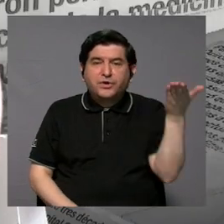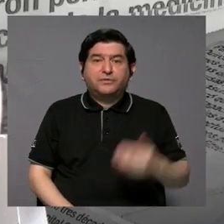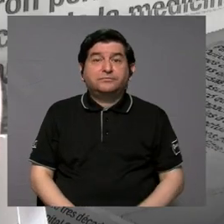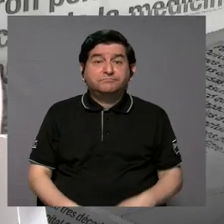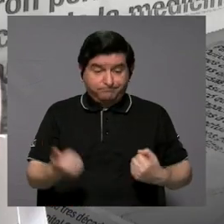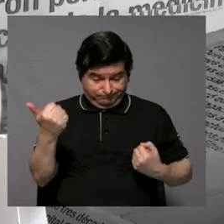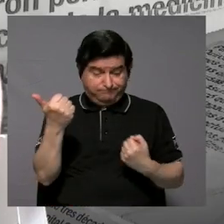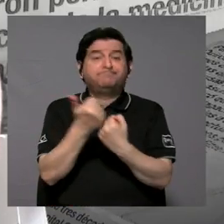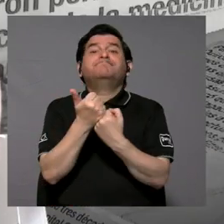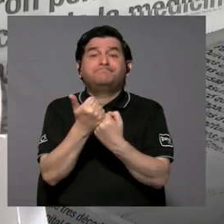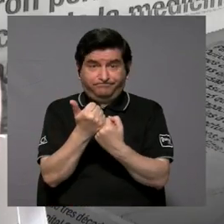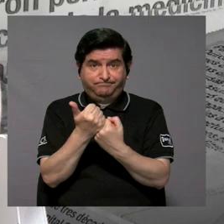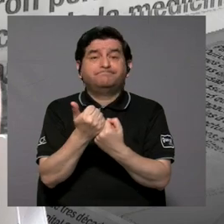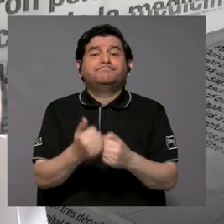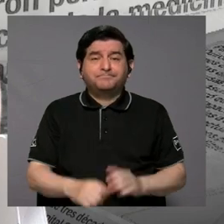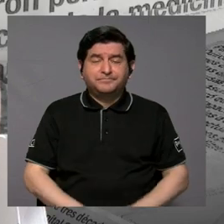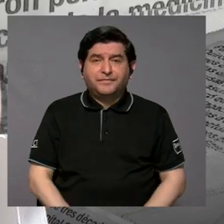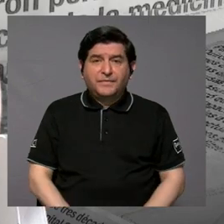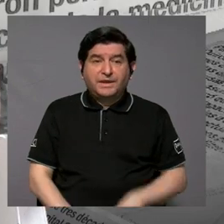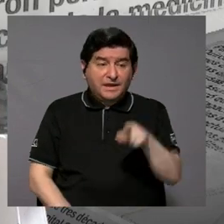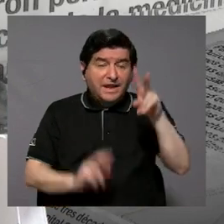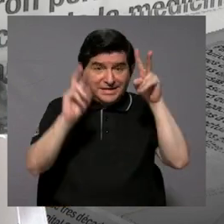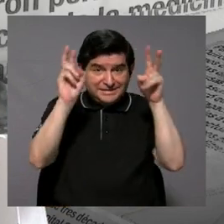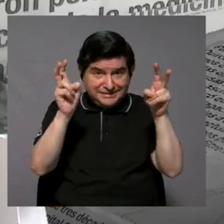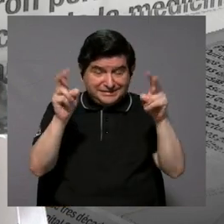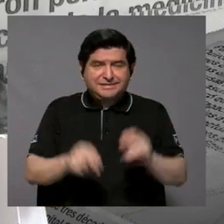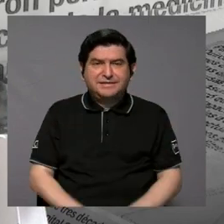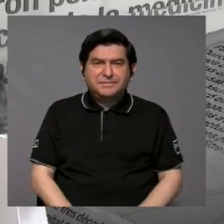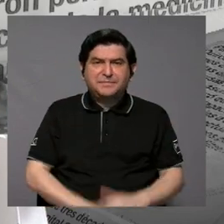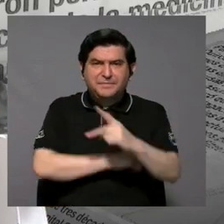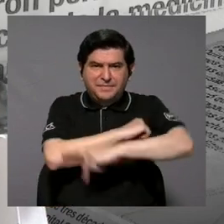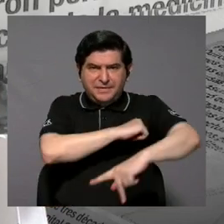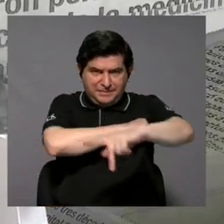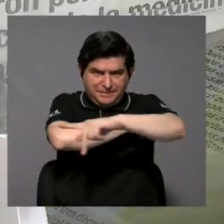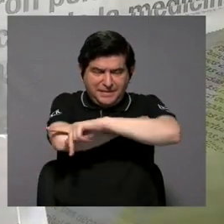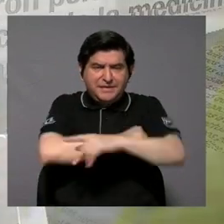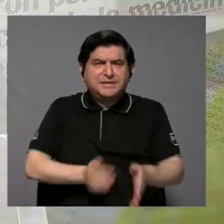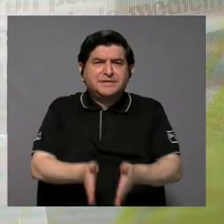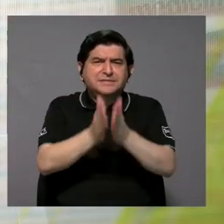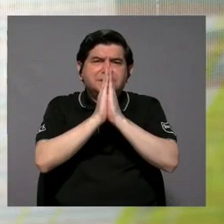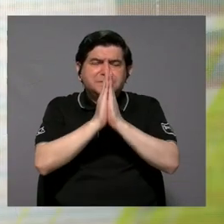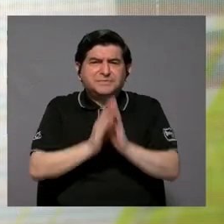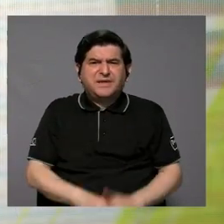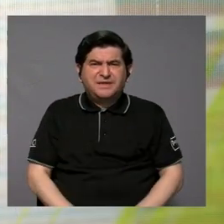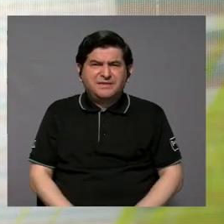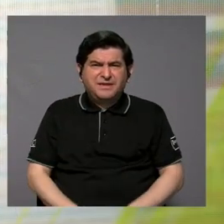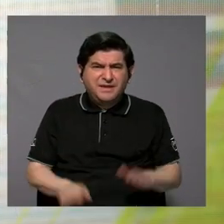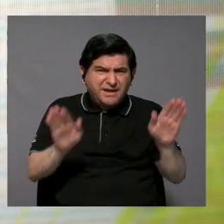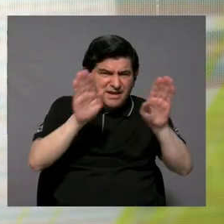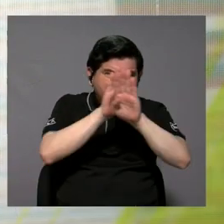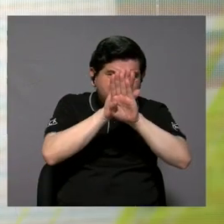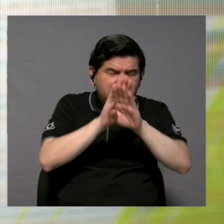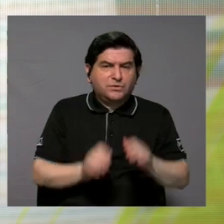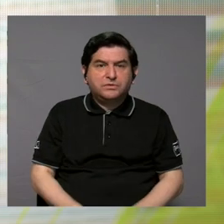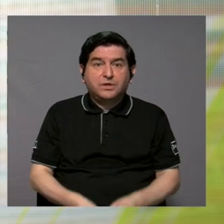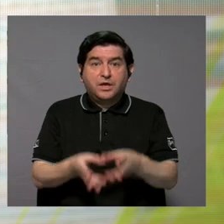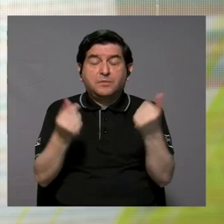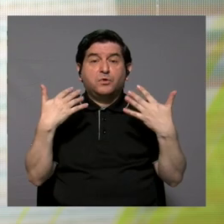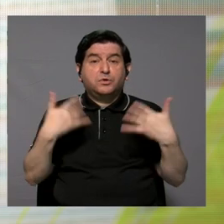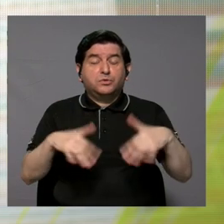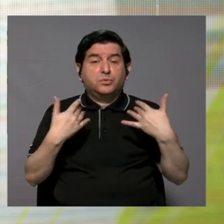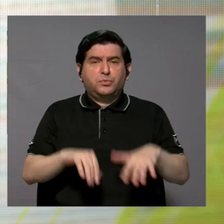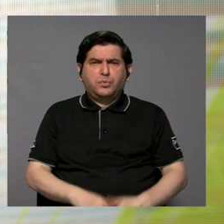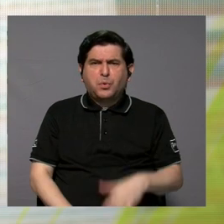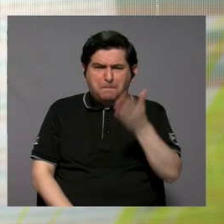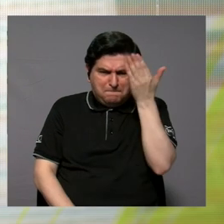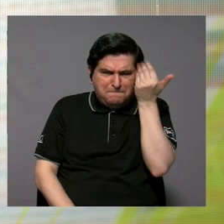a favor. De hecho, que estos temas de que hayan países que estén pidiendo que se tape ha generado todo un tema de